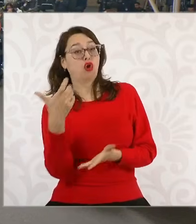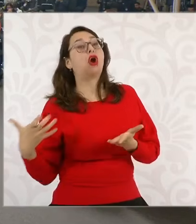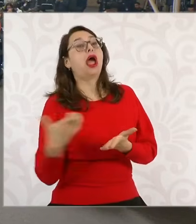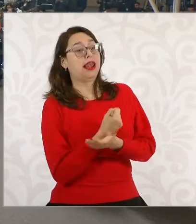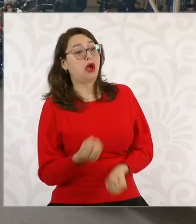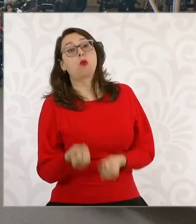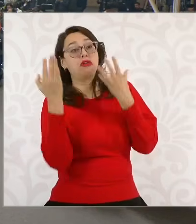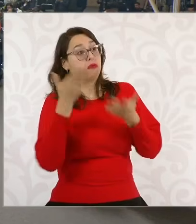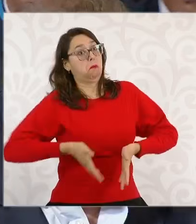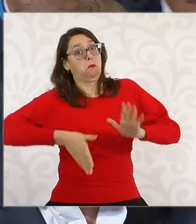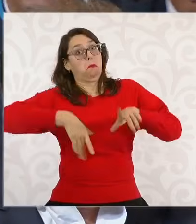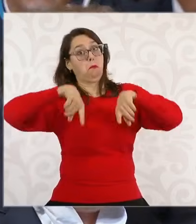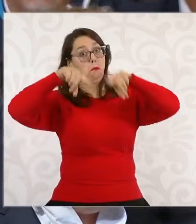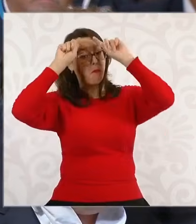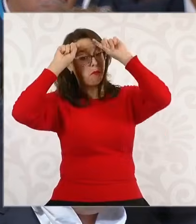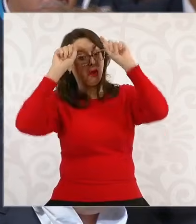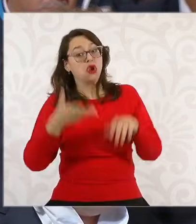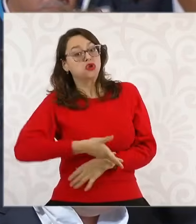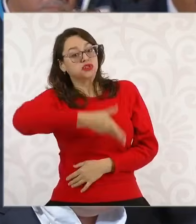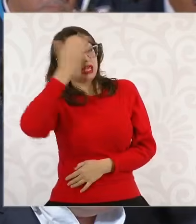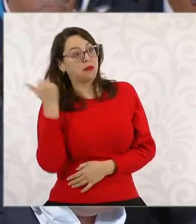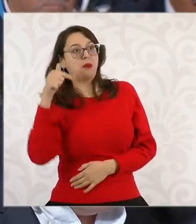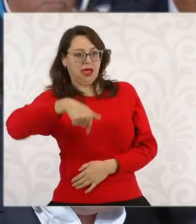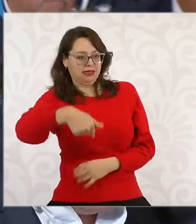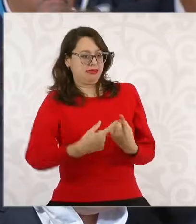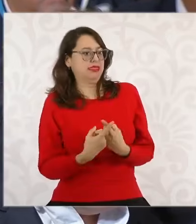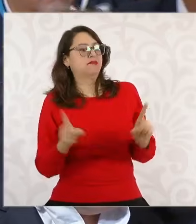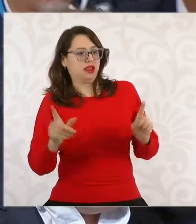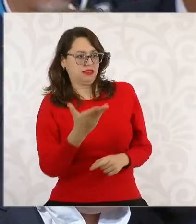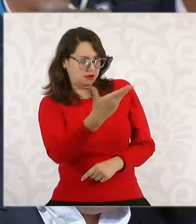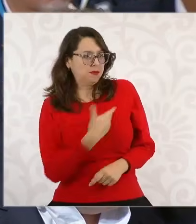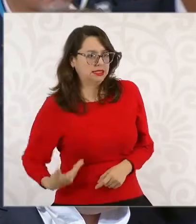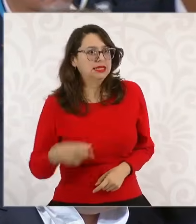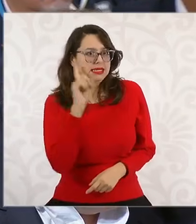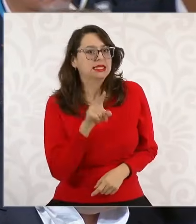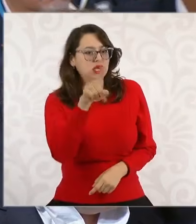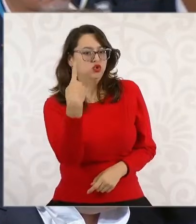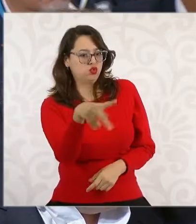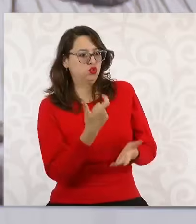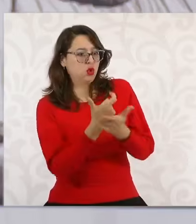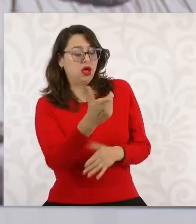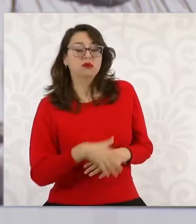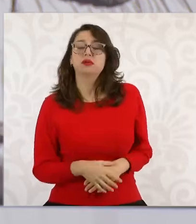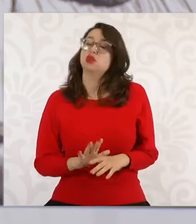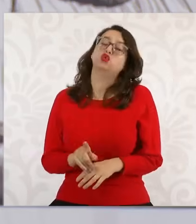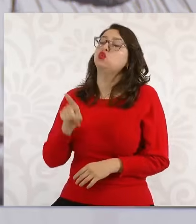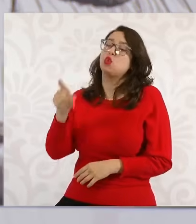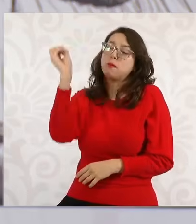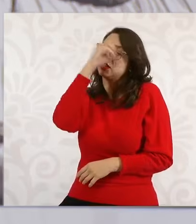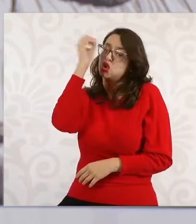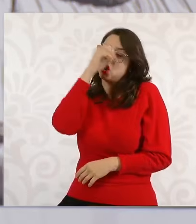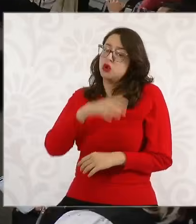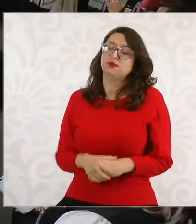pasa en nuestro país, ¿no? Que conocemos el salario en este caso la presidenta, son más o menos 14 salarios mínimos. Pero